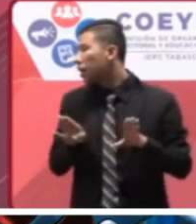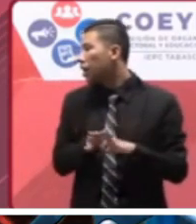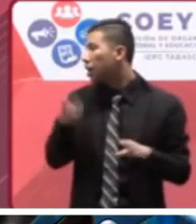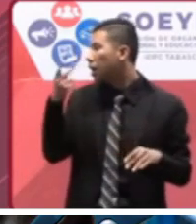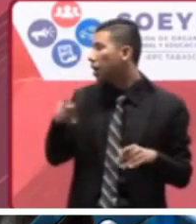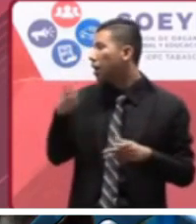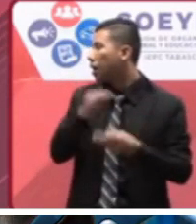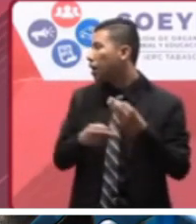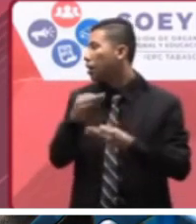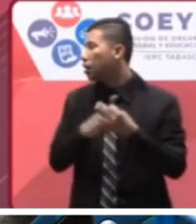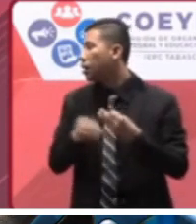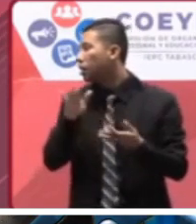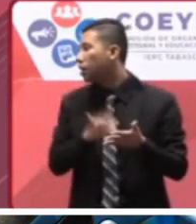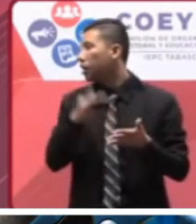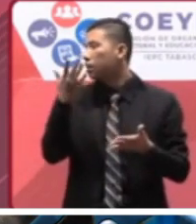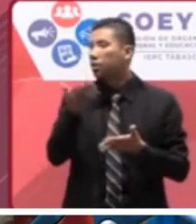todo agradeciéndole,